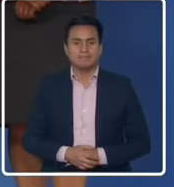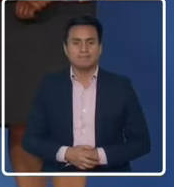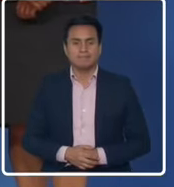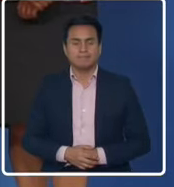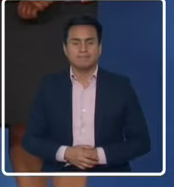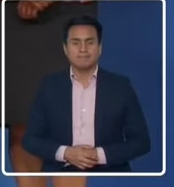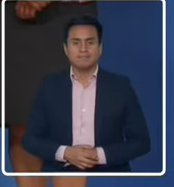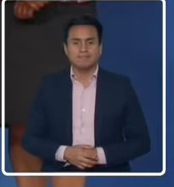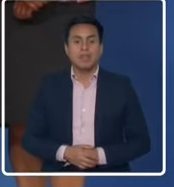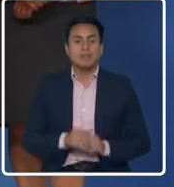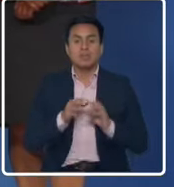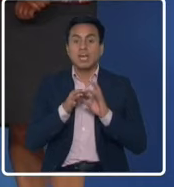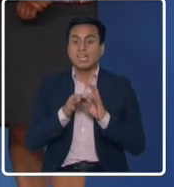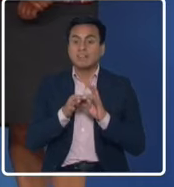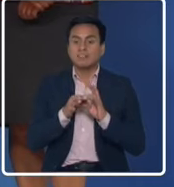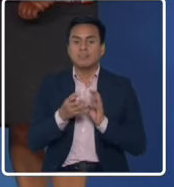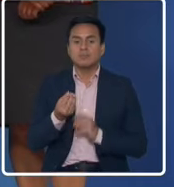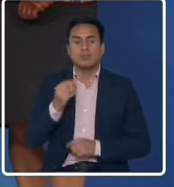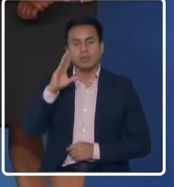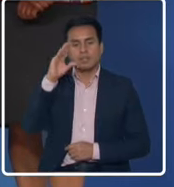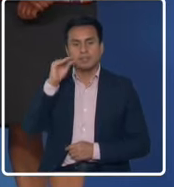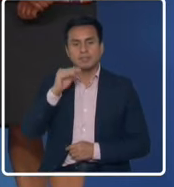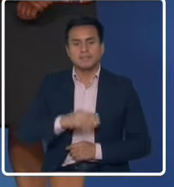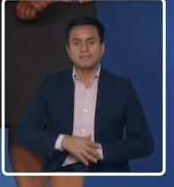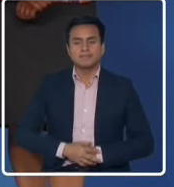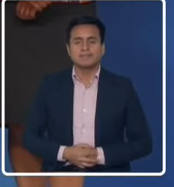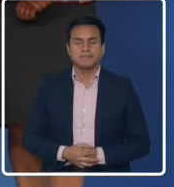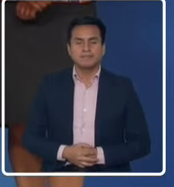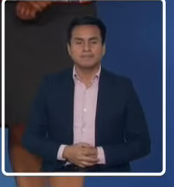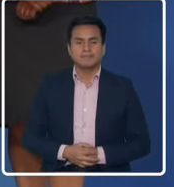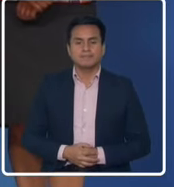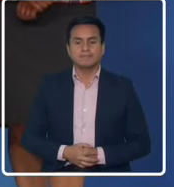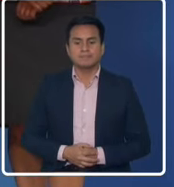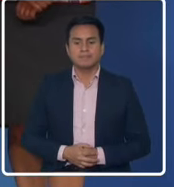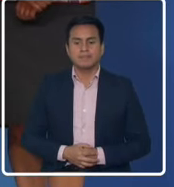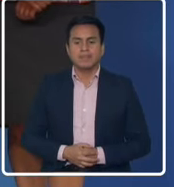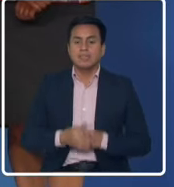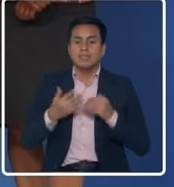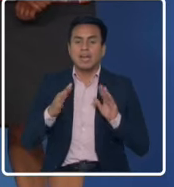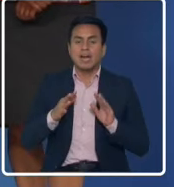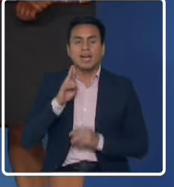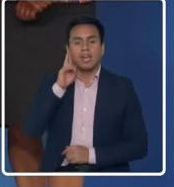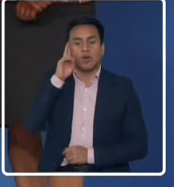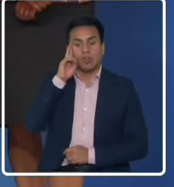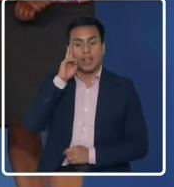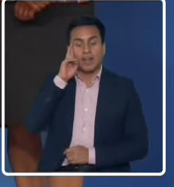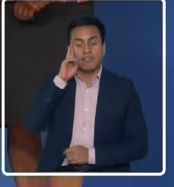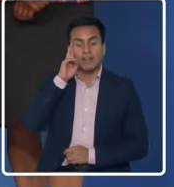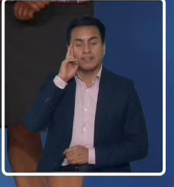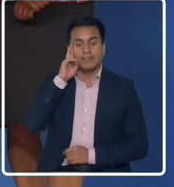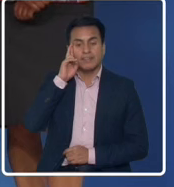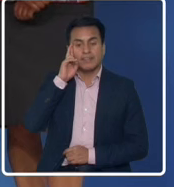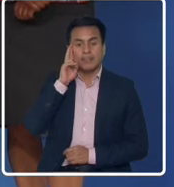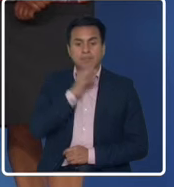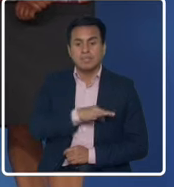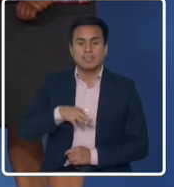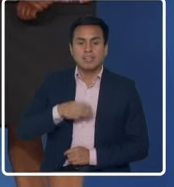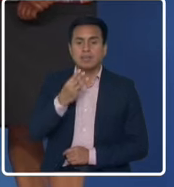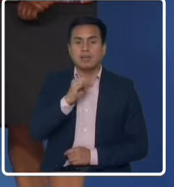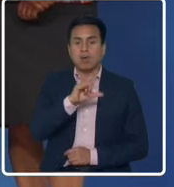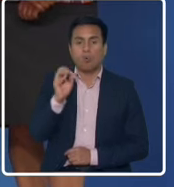cierre Muchas gracias y muy buenas noches Bueno ahí están los ministros haciendo la explicación de lo que es